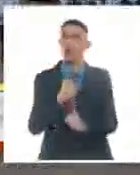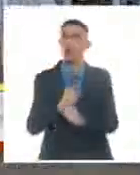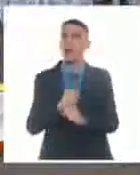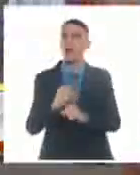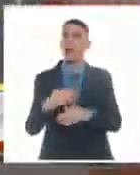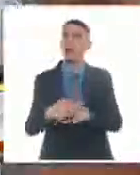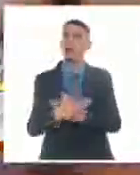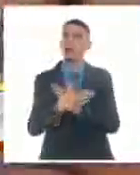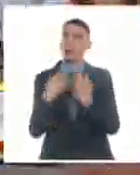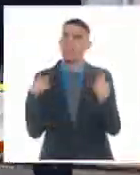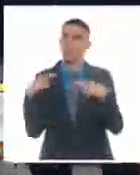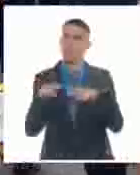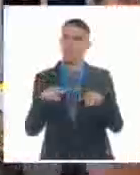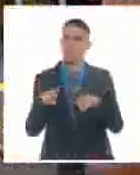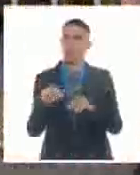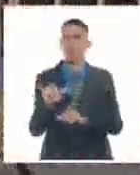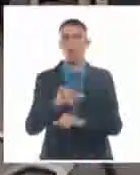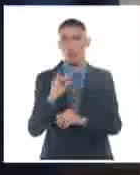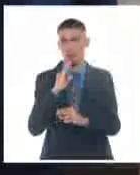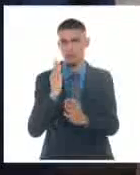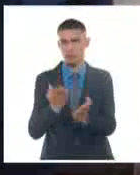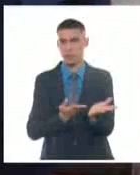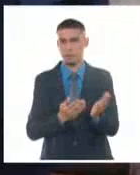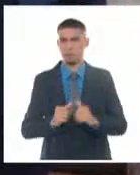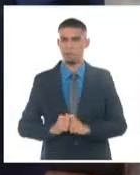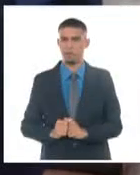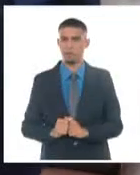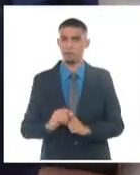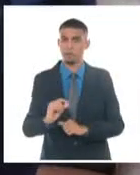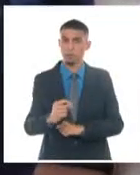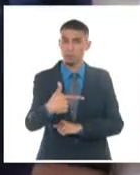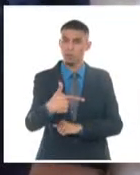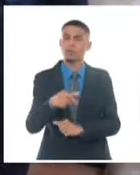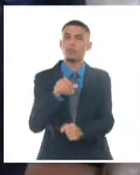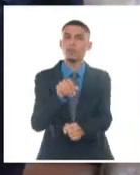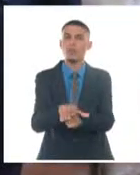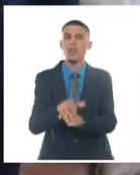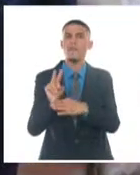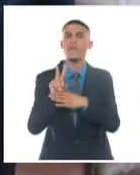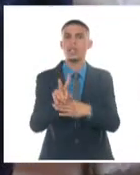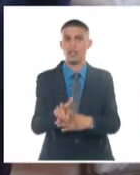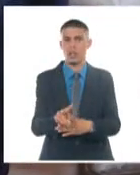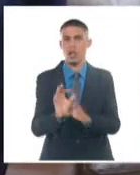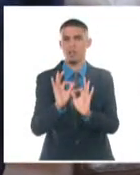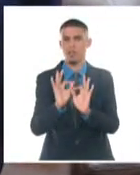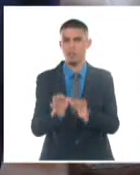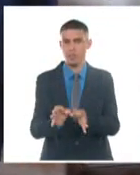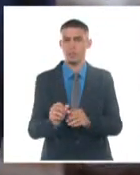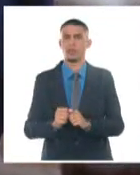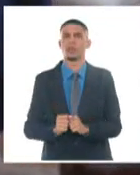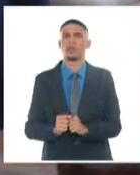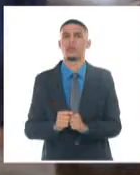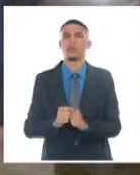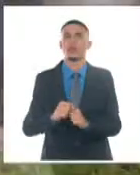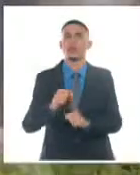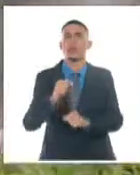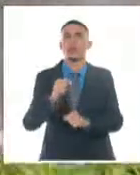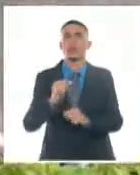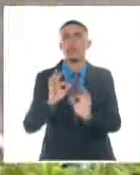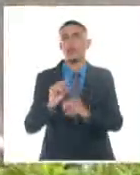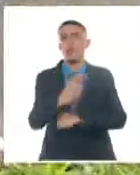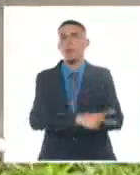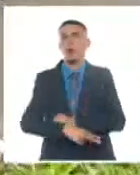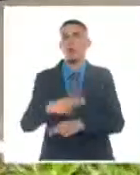por el embajador Jordanis Despaigne. Valdés Mesa inicia así una visita oficial a la República Unida de Tanzania con una amplia agenda